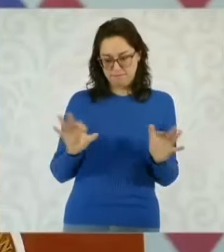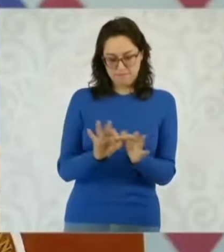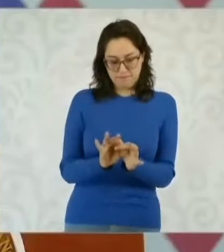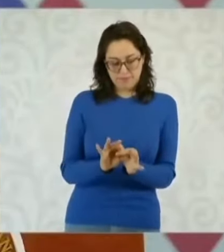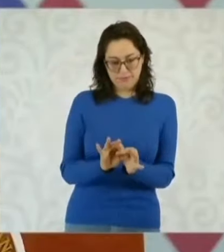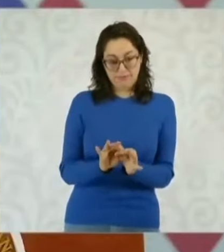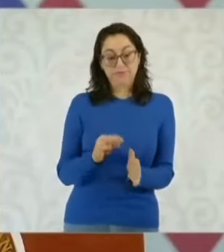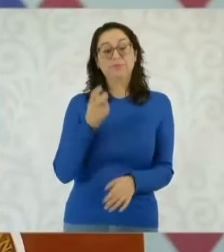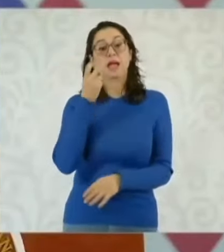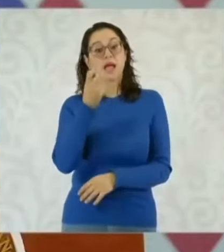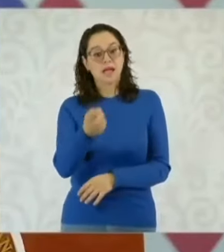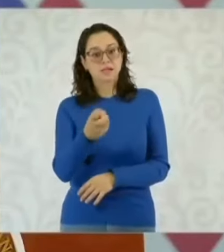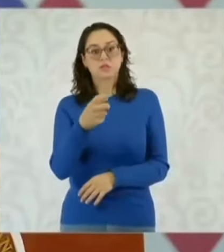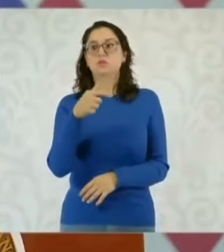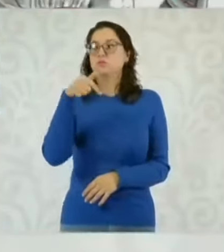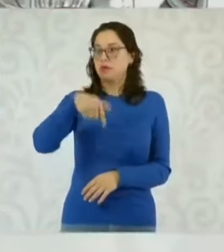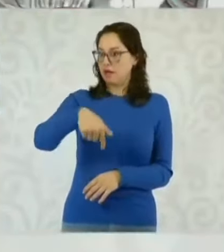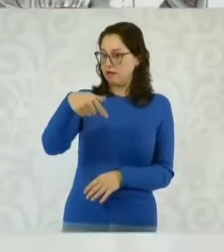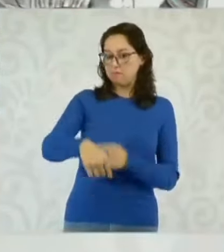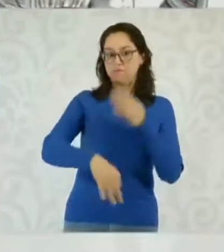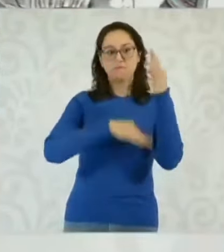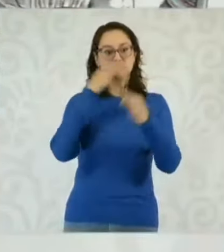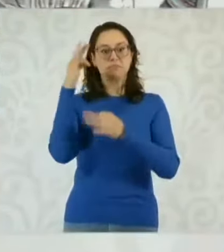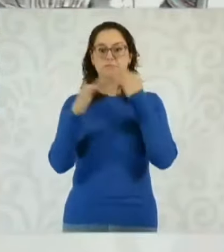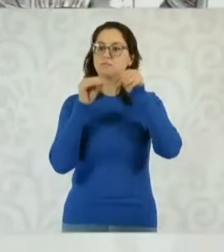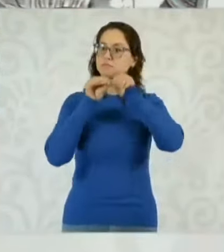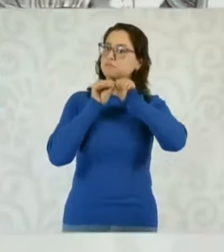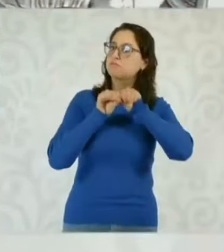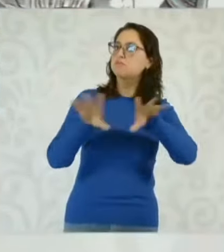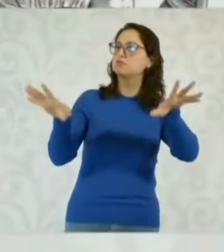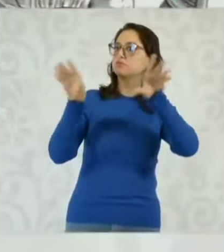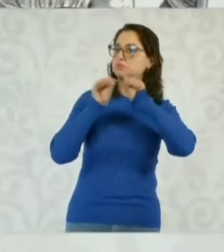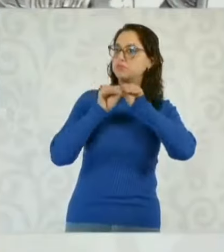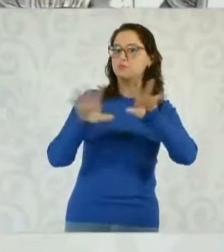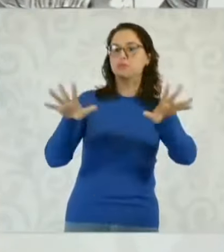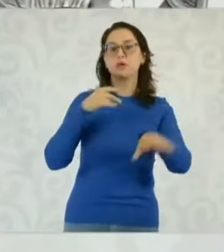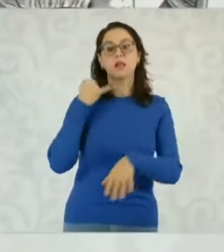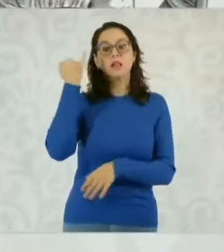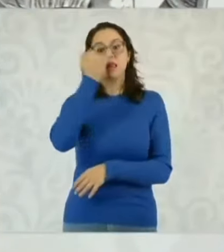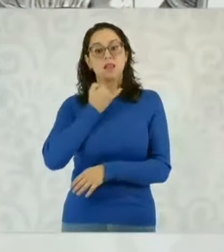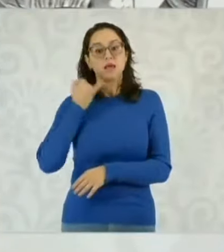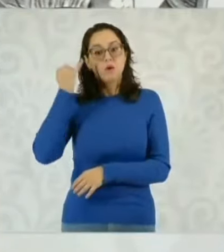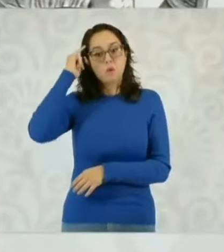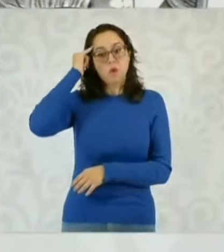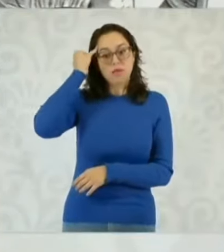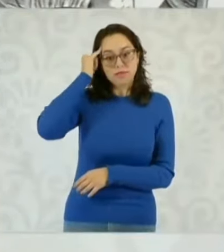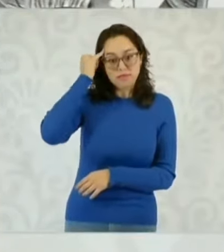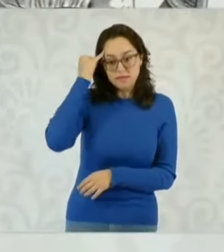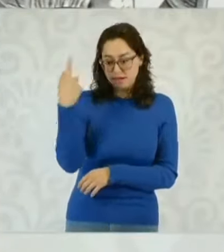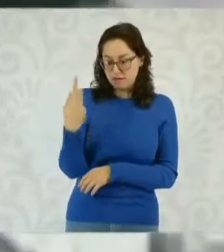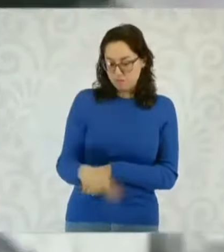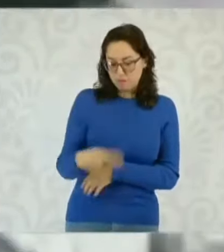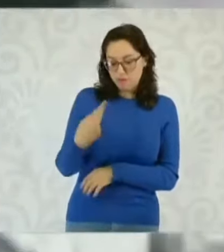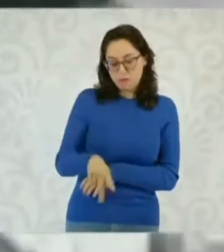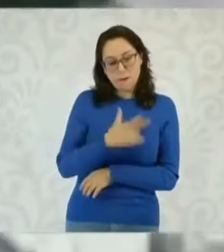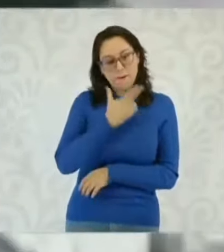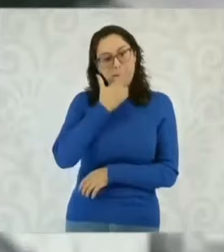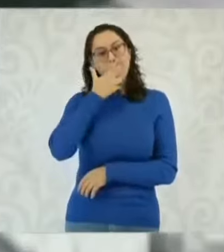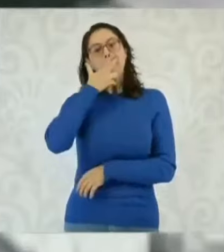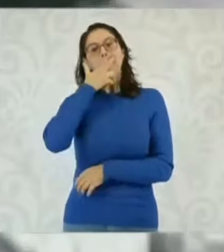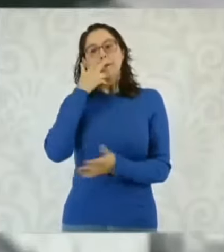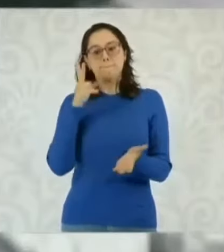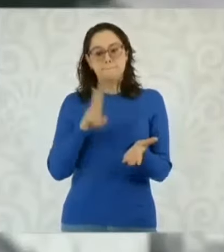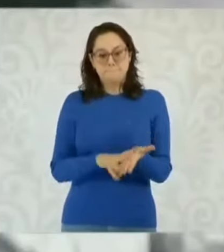para difundir a través de los medios de comunicación el valor de las lenguas indígenas nacionales. Esta